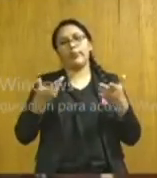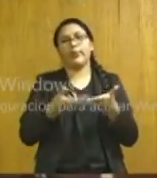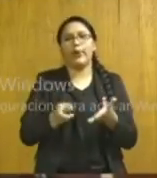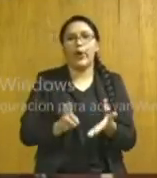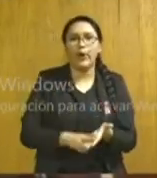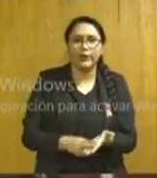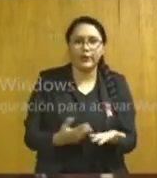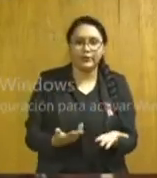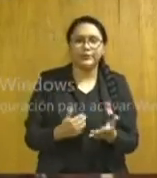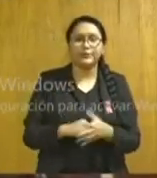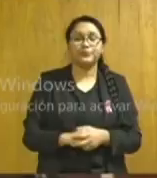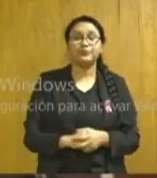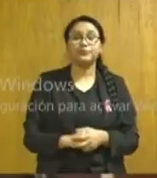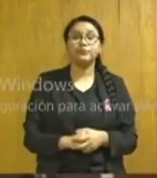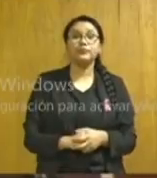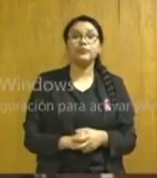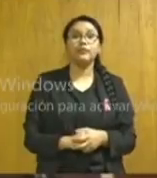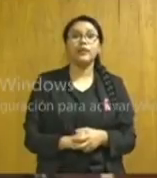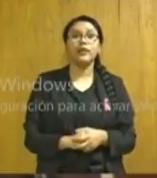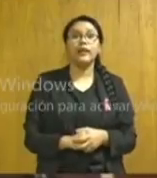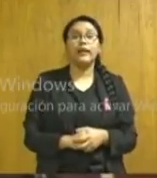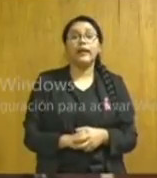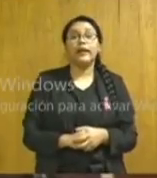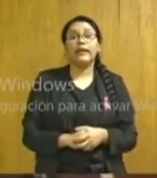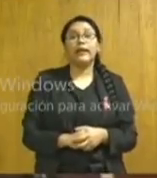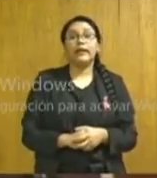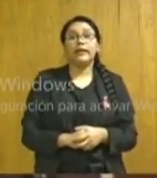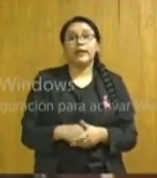A la par de esta situación, también hay,